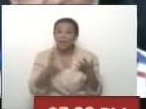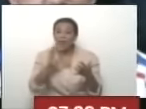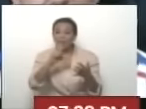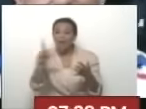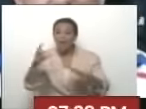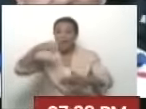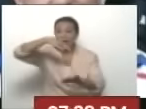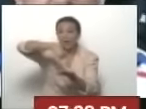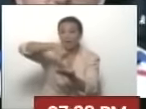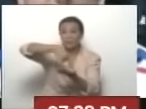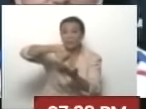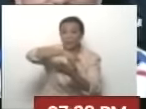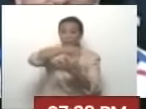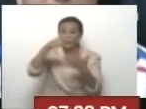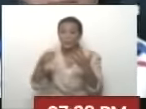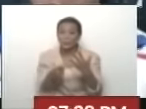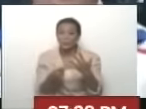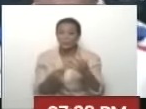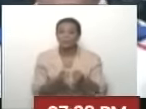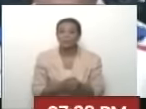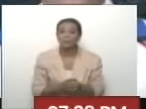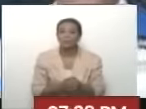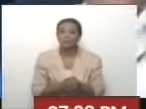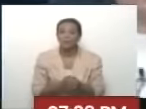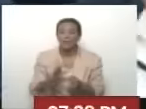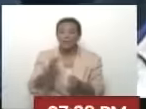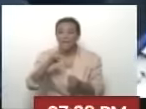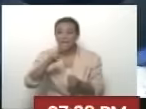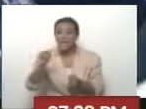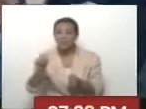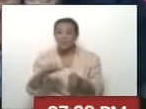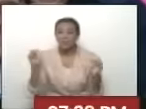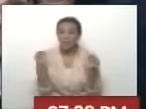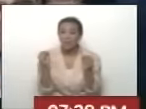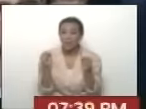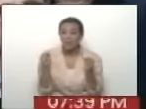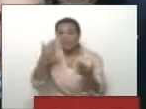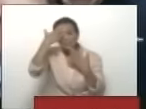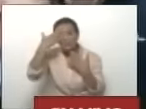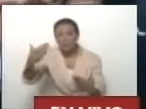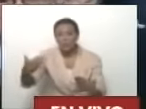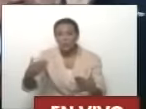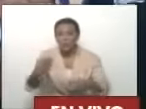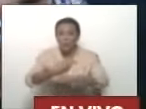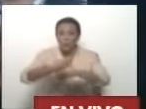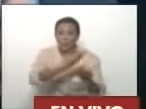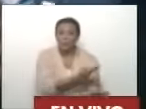Lacaba, Carabobo, y Jason Guzmán Mérida. Mi saludo, pues.